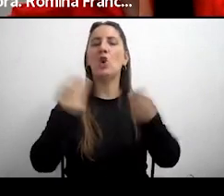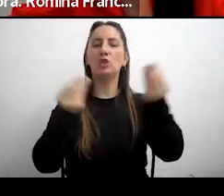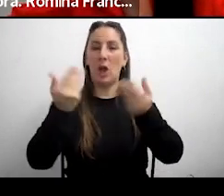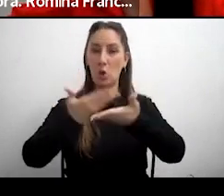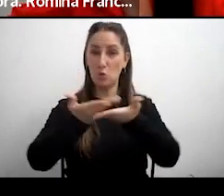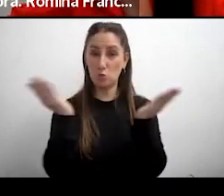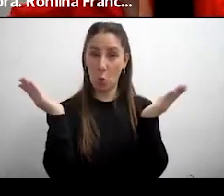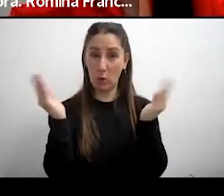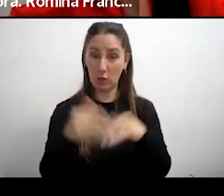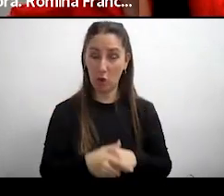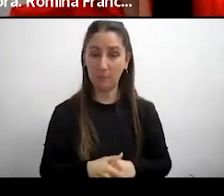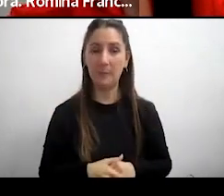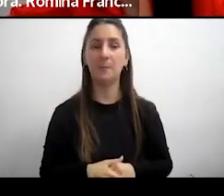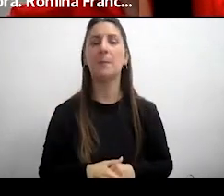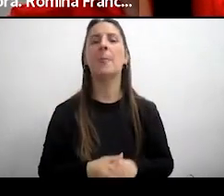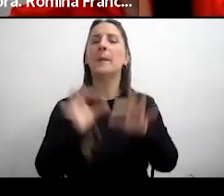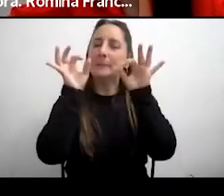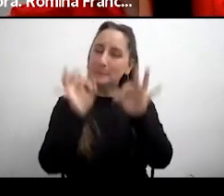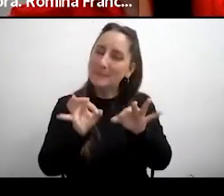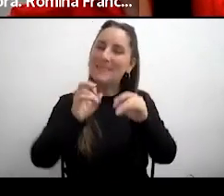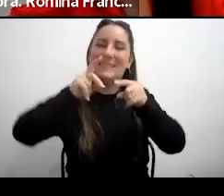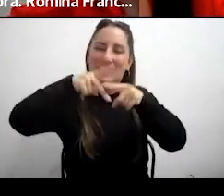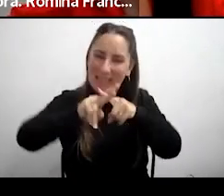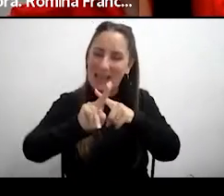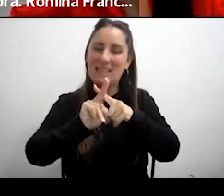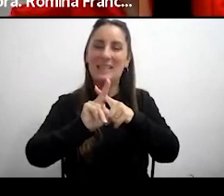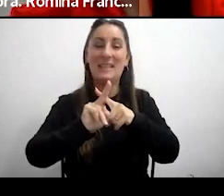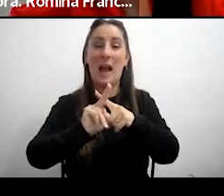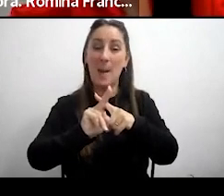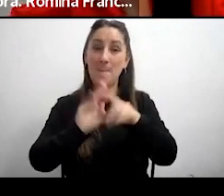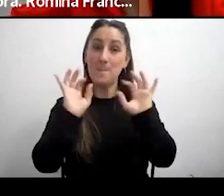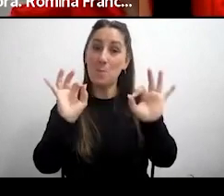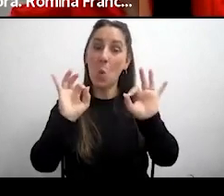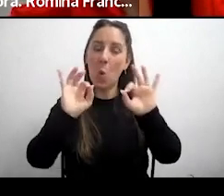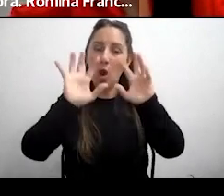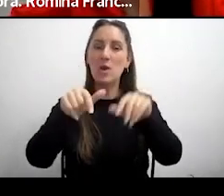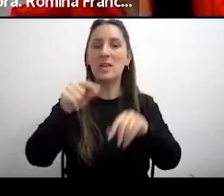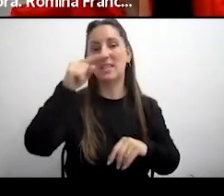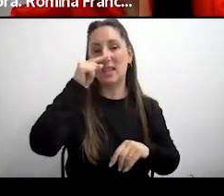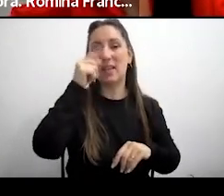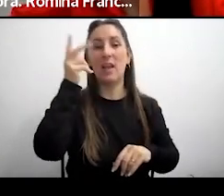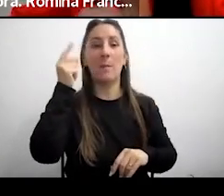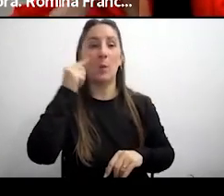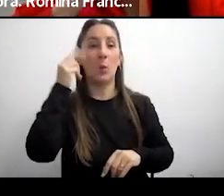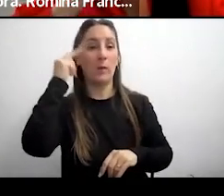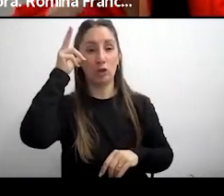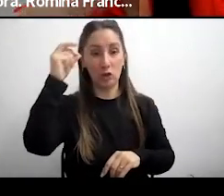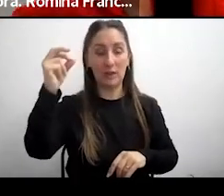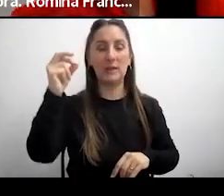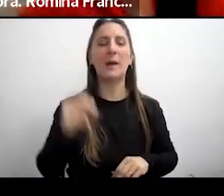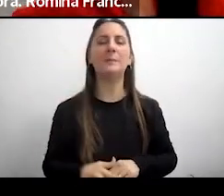en forma técnica está muy bueno este dictamen 7 del 80, se desarrolló